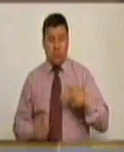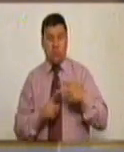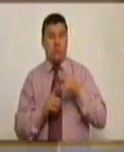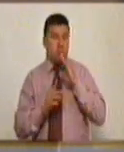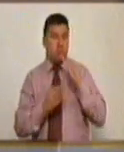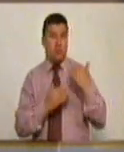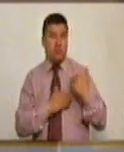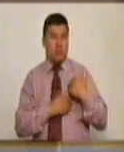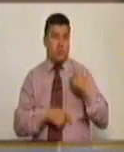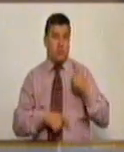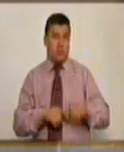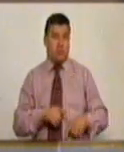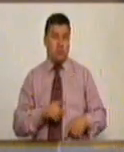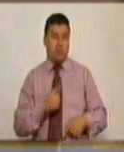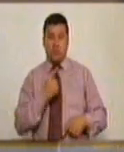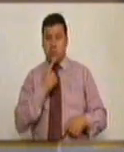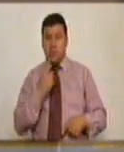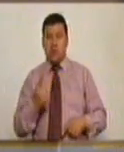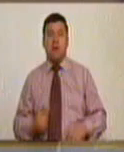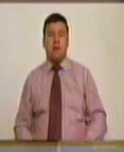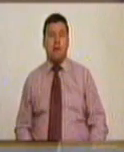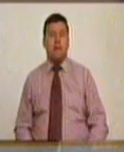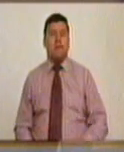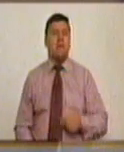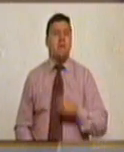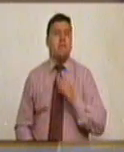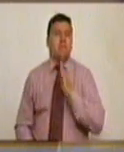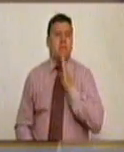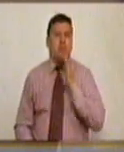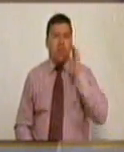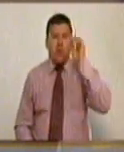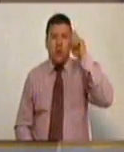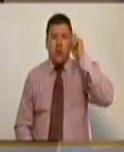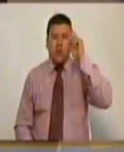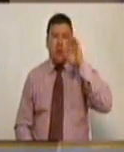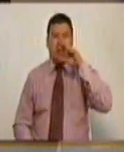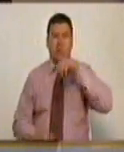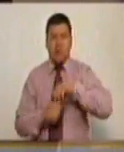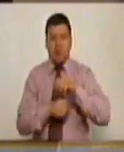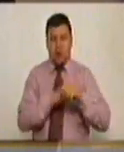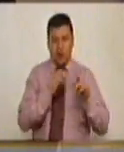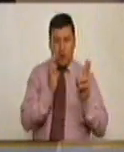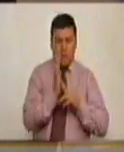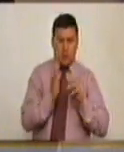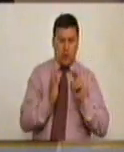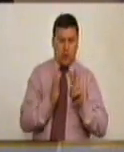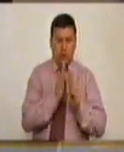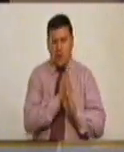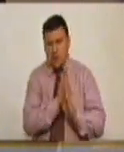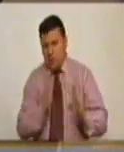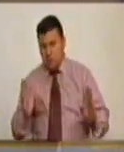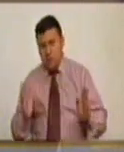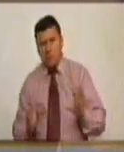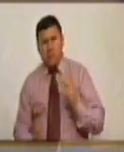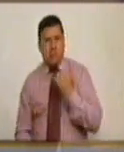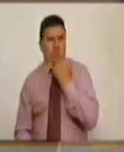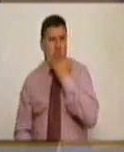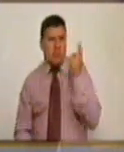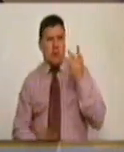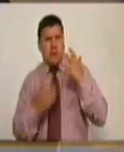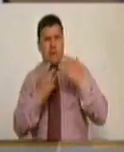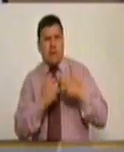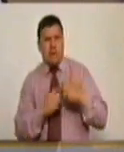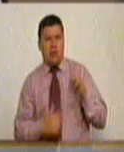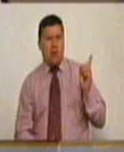responsabilidad que no se puede dejar de mencionar que tiene que ver con los gobiernos desde 2002 hasta acá porque es que resulta que esa empresa